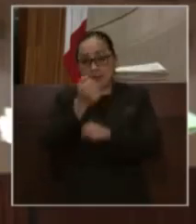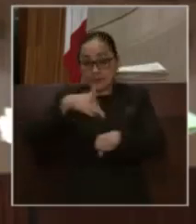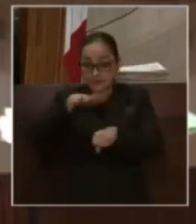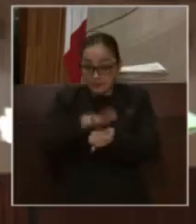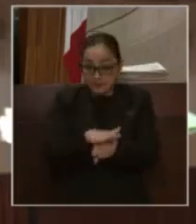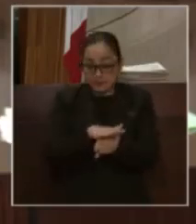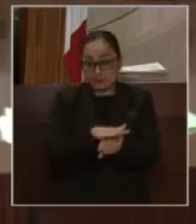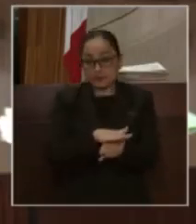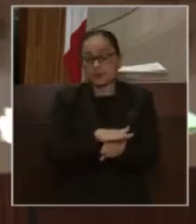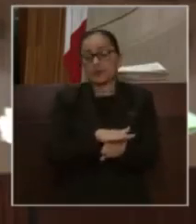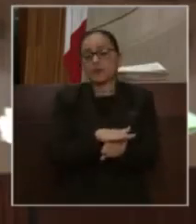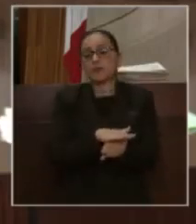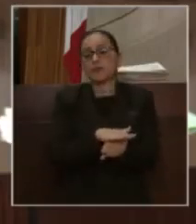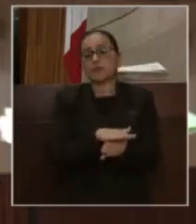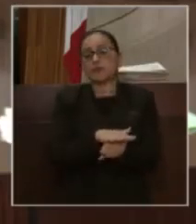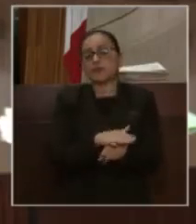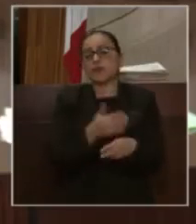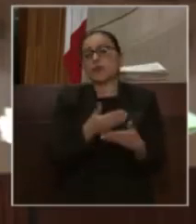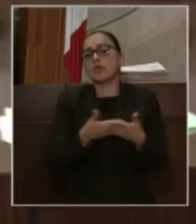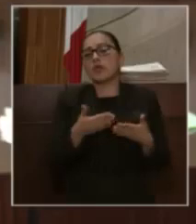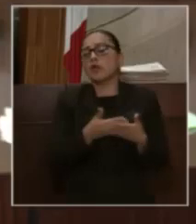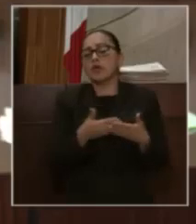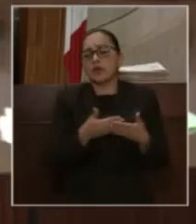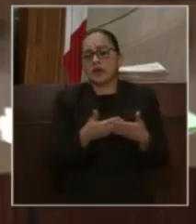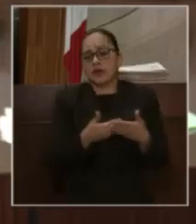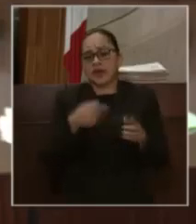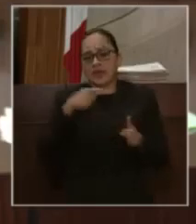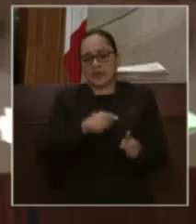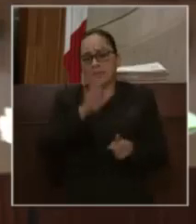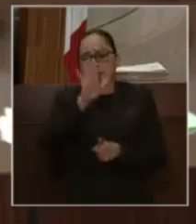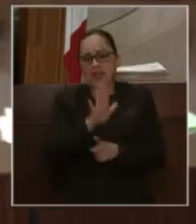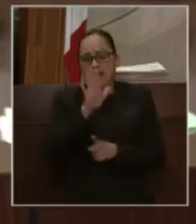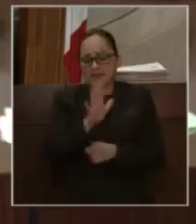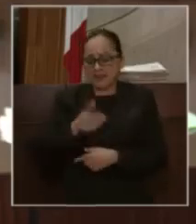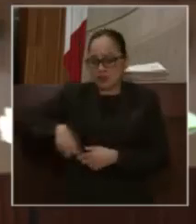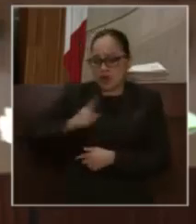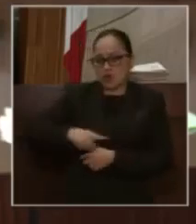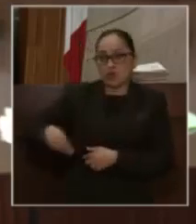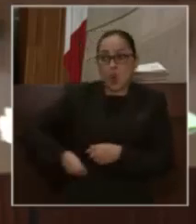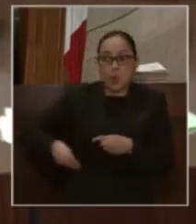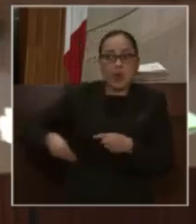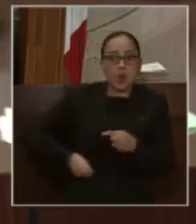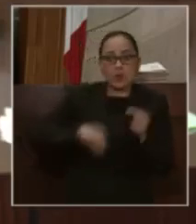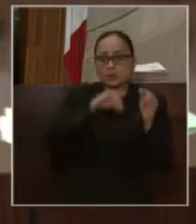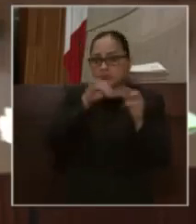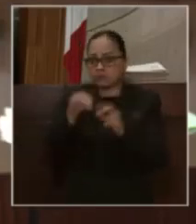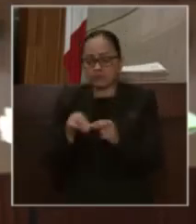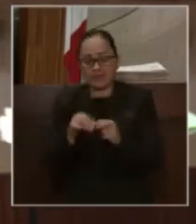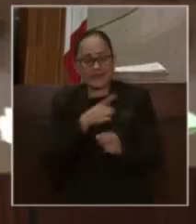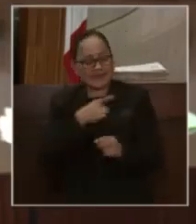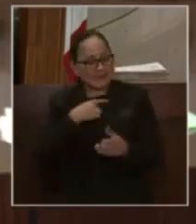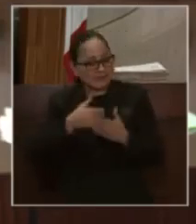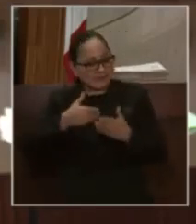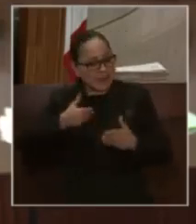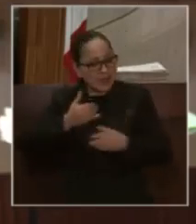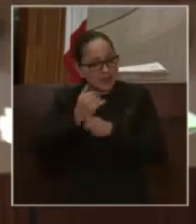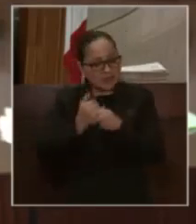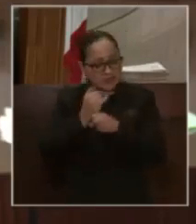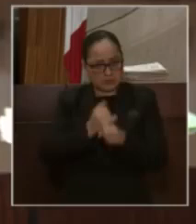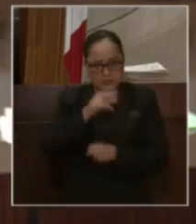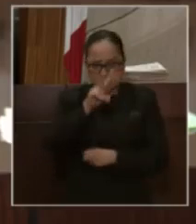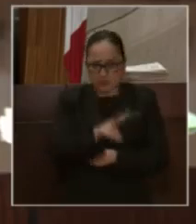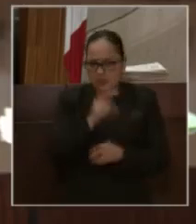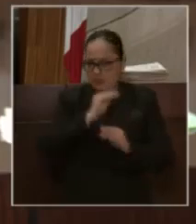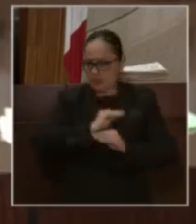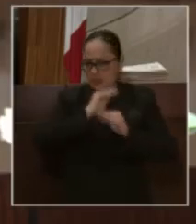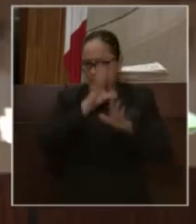pues de índole inquisitorial, me parece que queda claro y no hay la menor